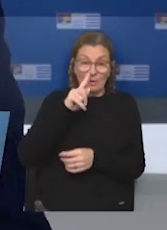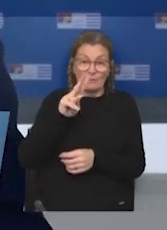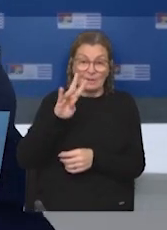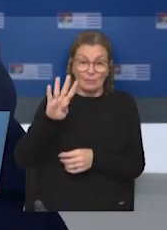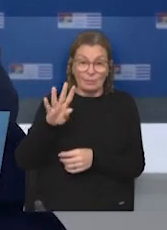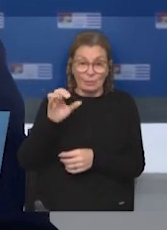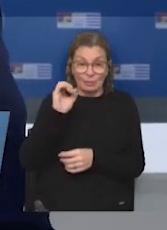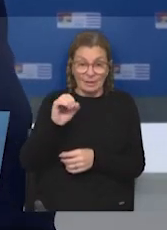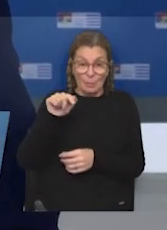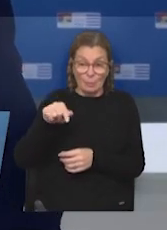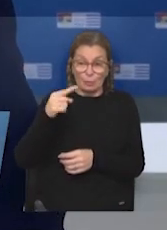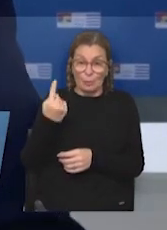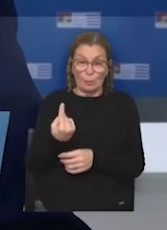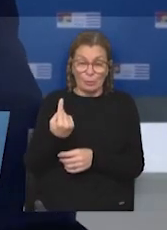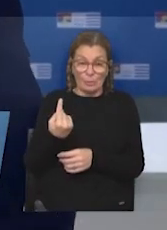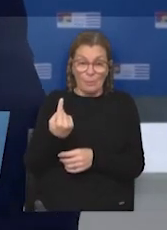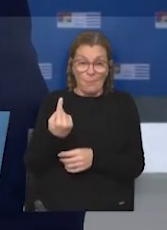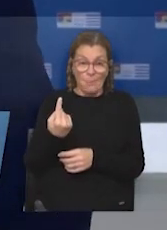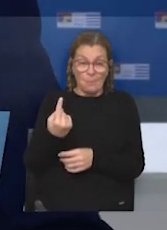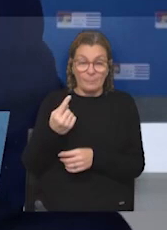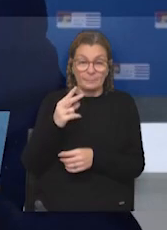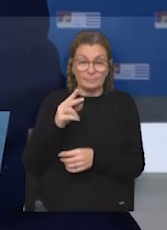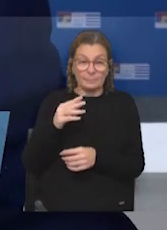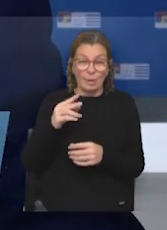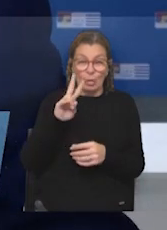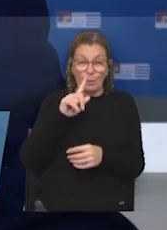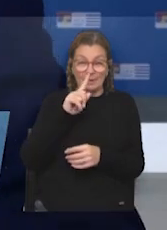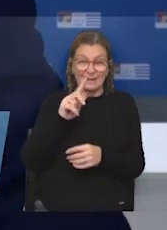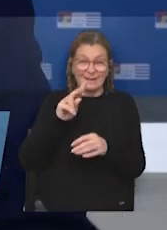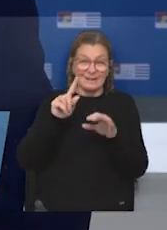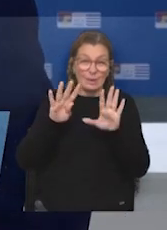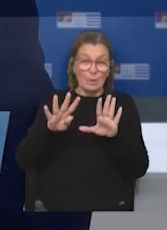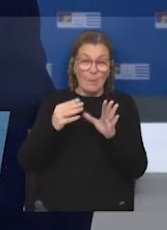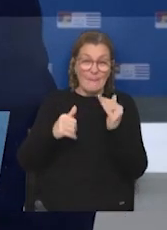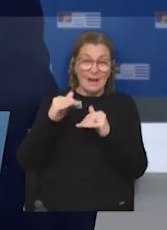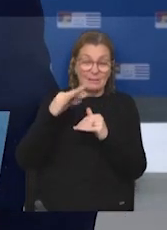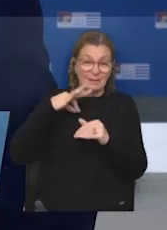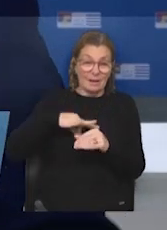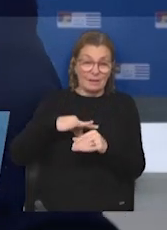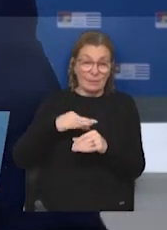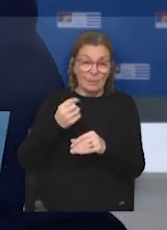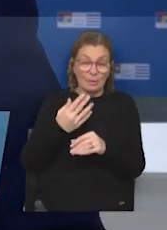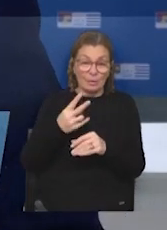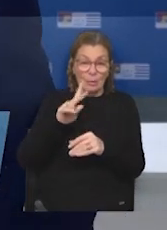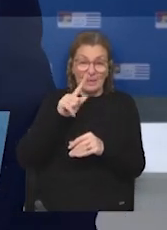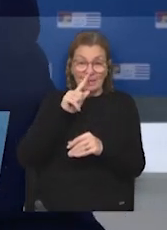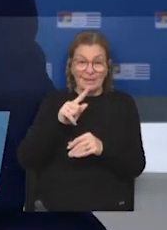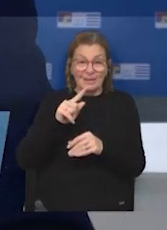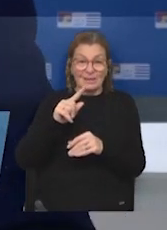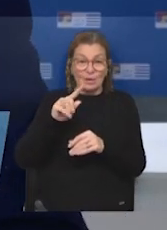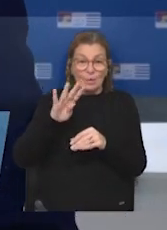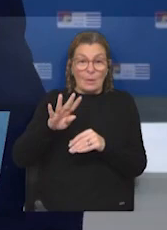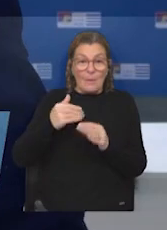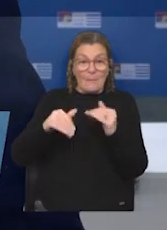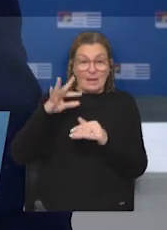con 0.1 con respecto a 2019 hubiera sido el mayor salario porque 2019 fue el año de